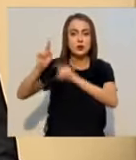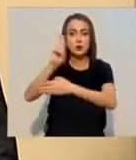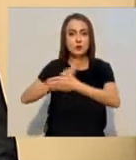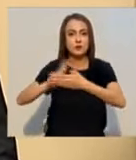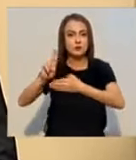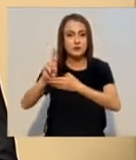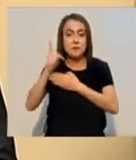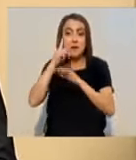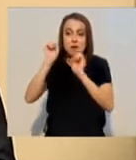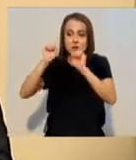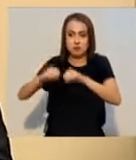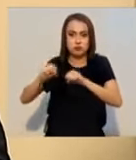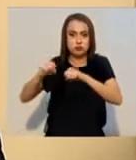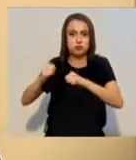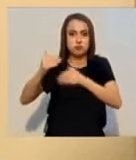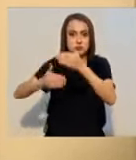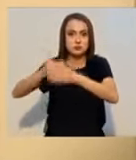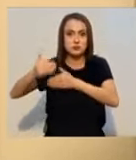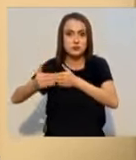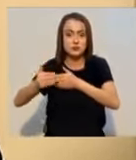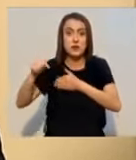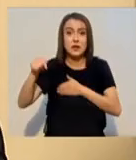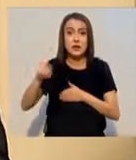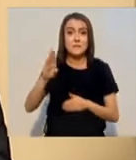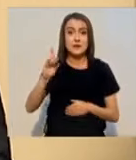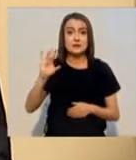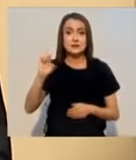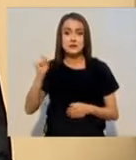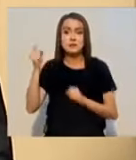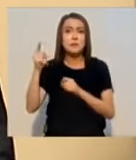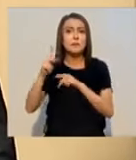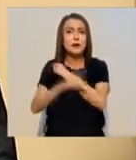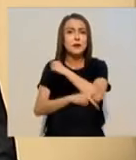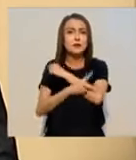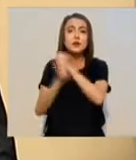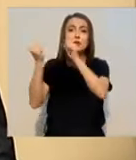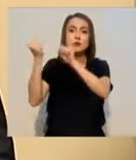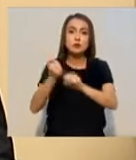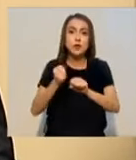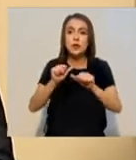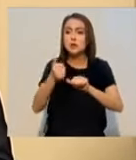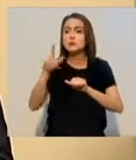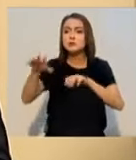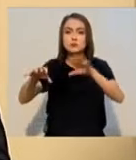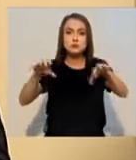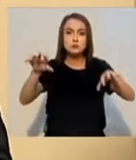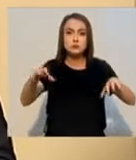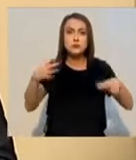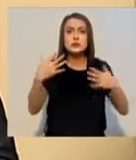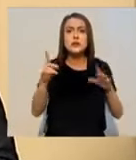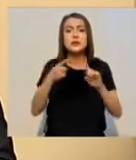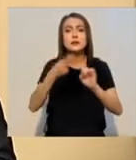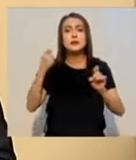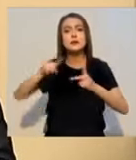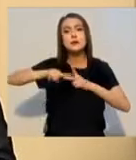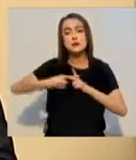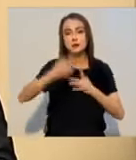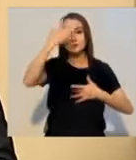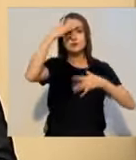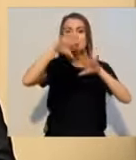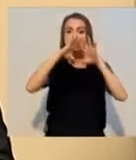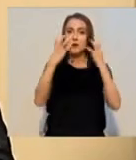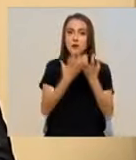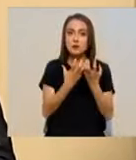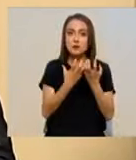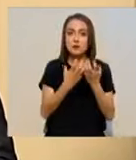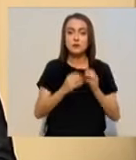realiza. Este apoyo del BESIE a sus países fundadores y extrarregionales se enmarca desde el inicio de la pandemia en